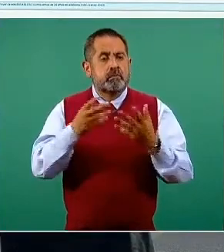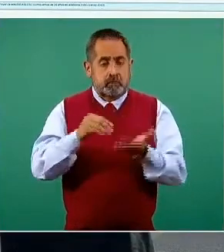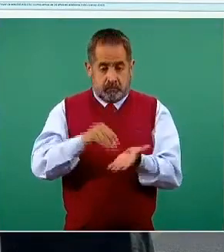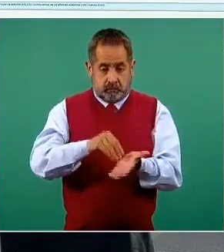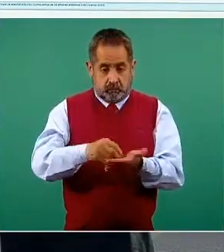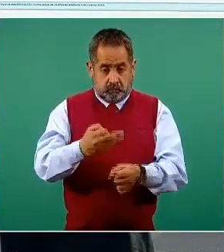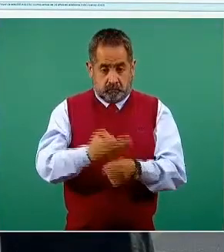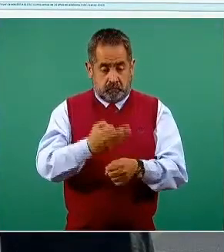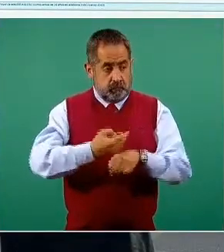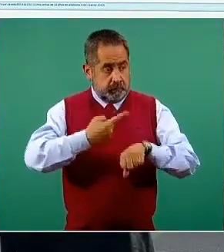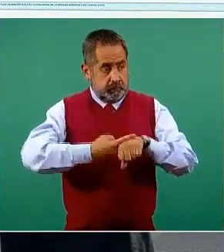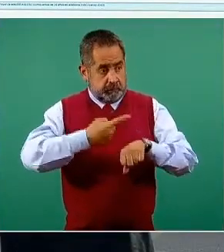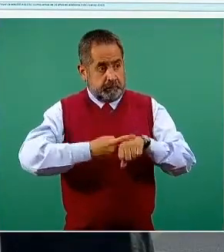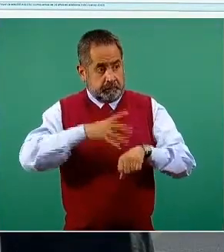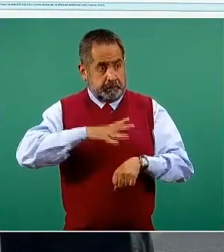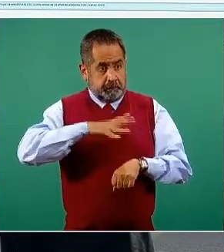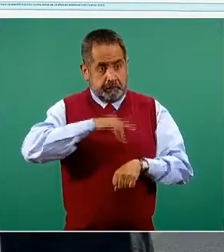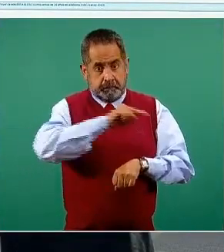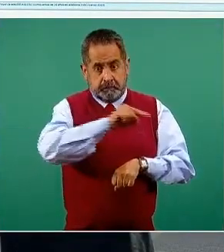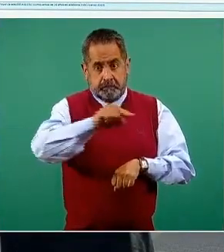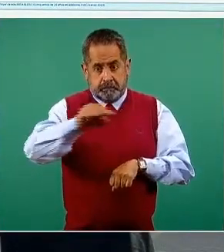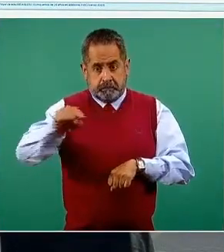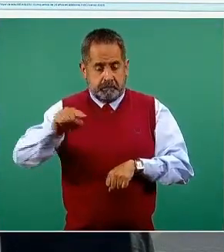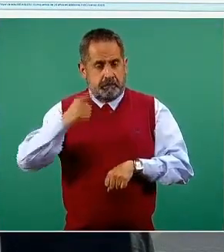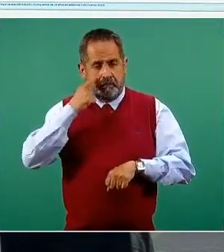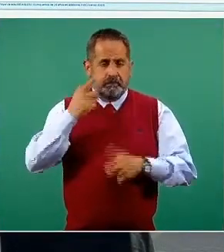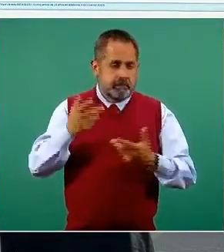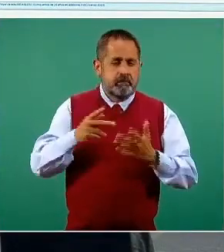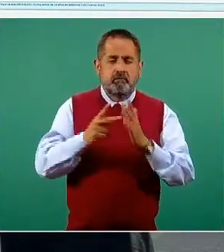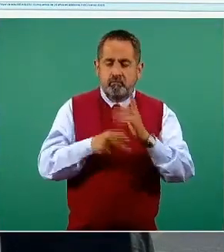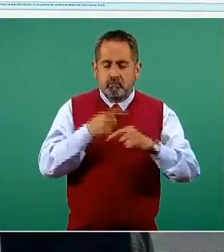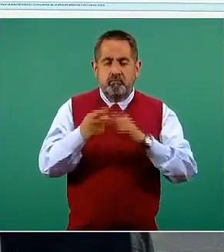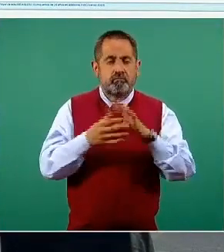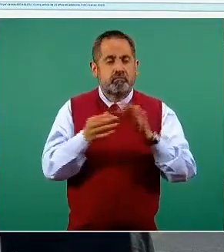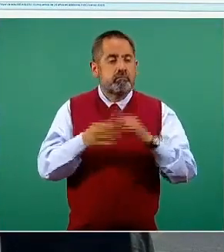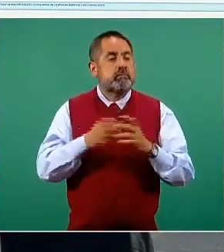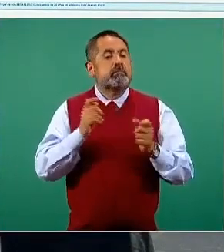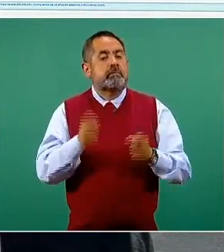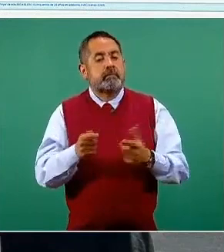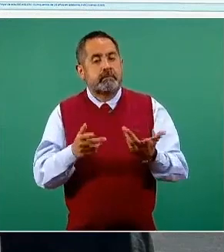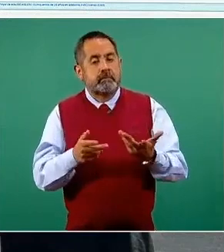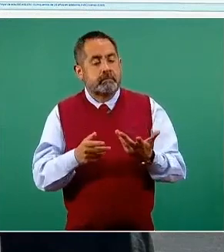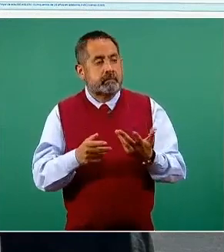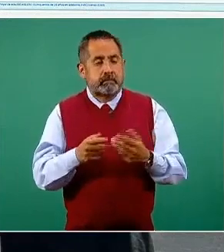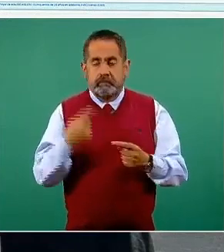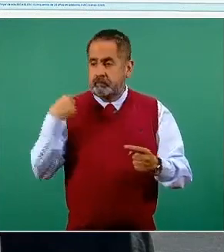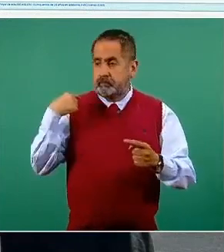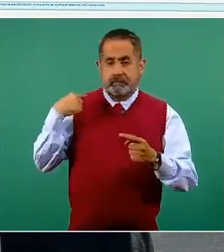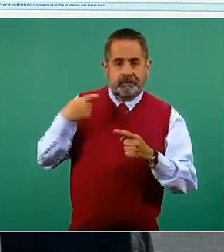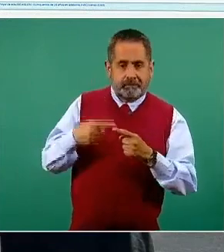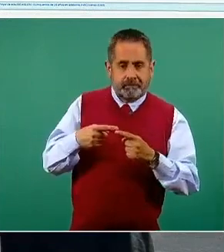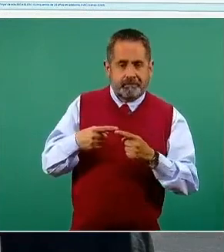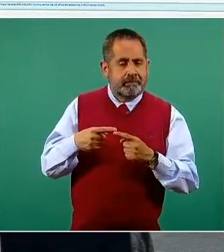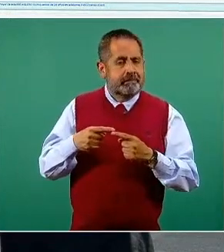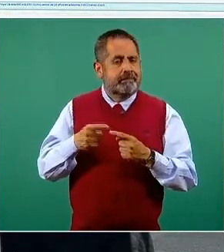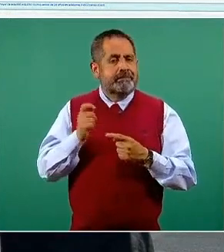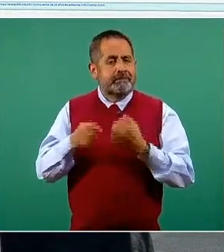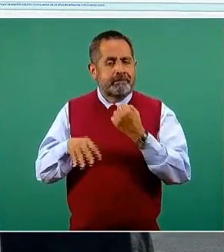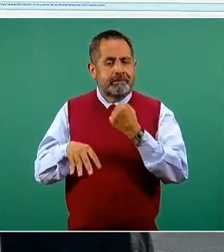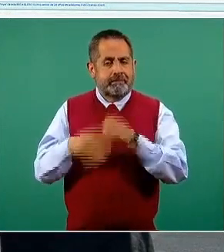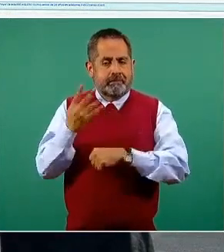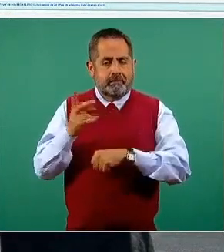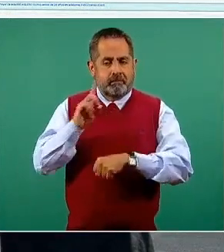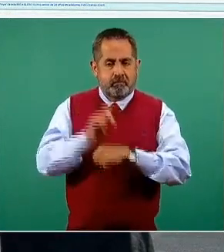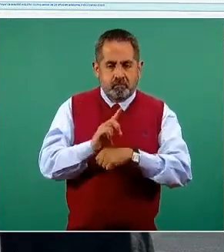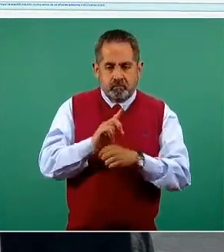estimados. Recordar que estos casos activos, es decir, repito, los casos que se han presentado y diagnosticado en los últimos